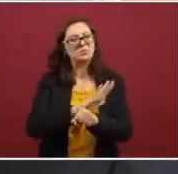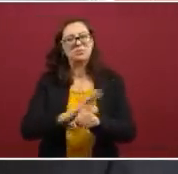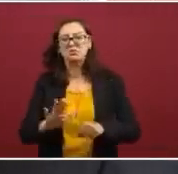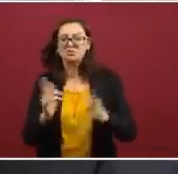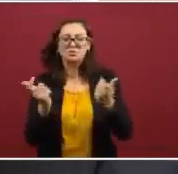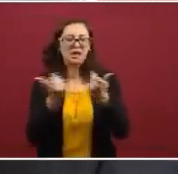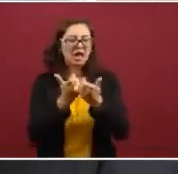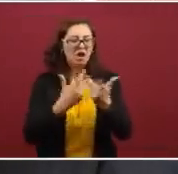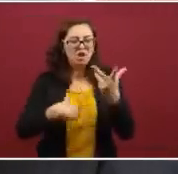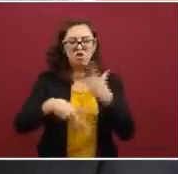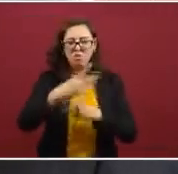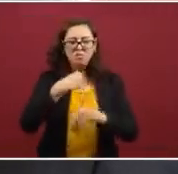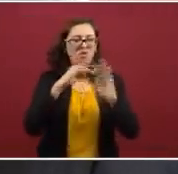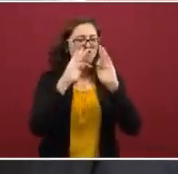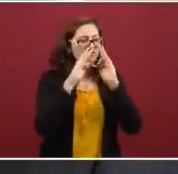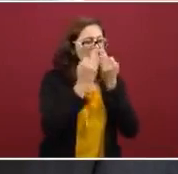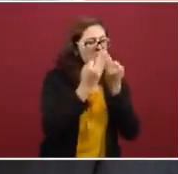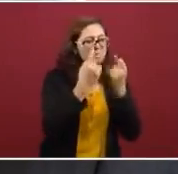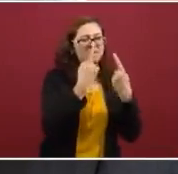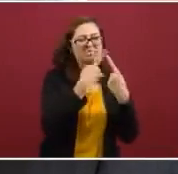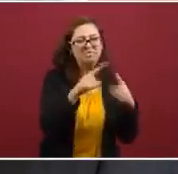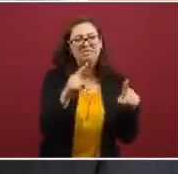perfecto que sea,